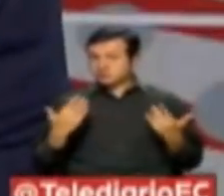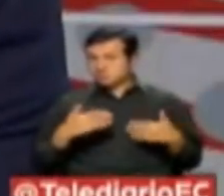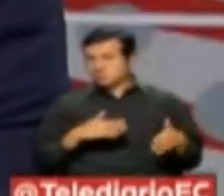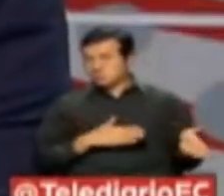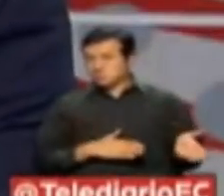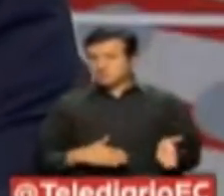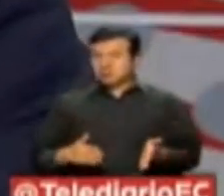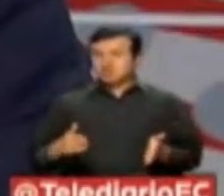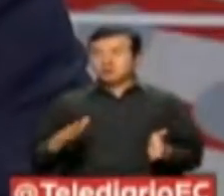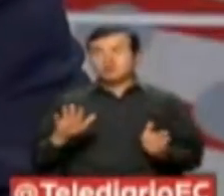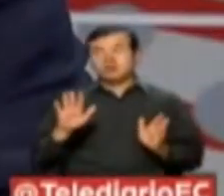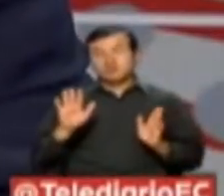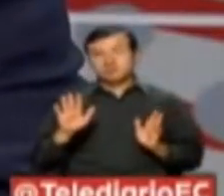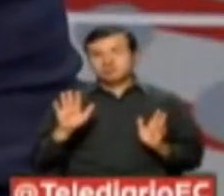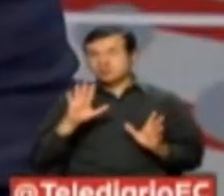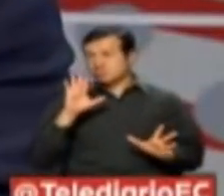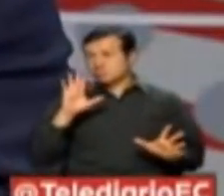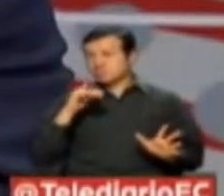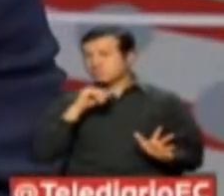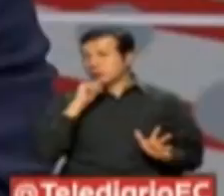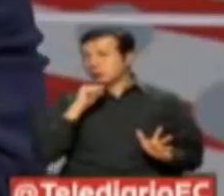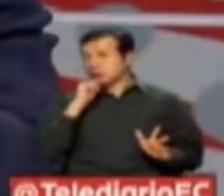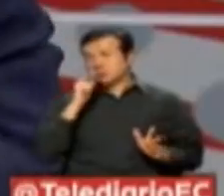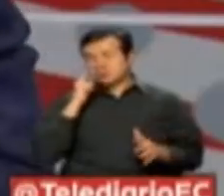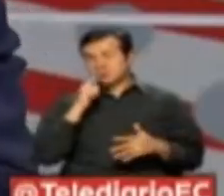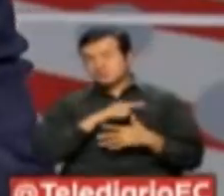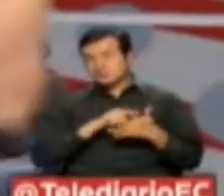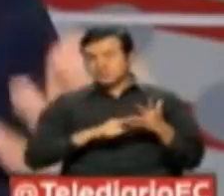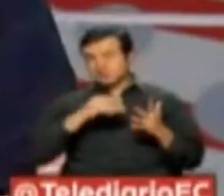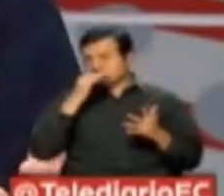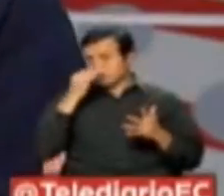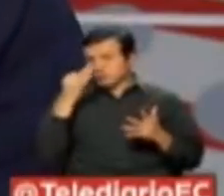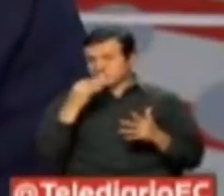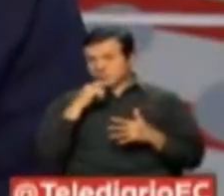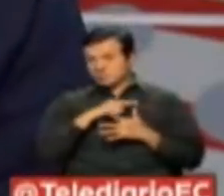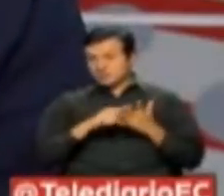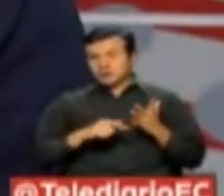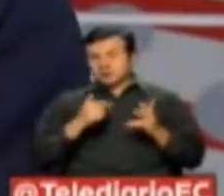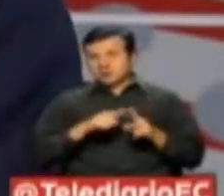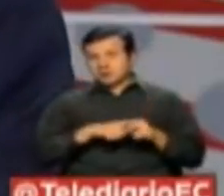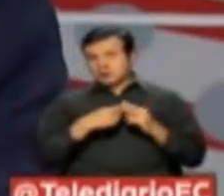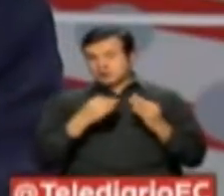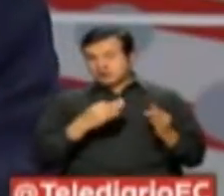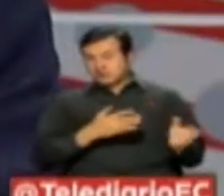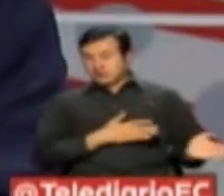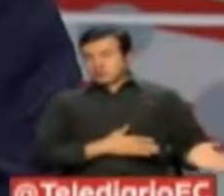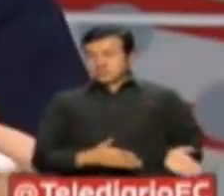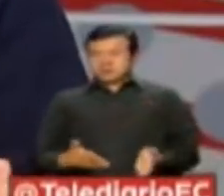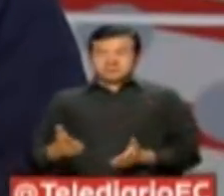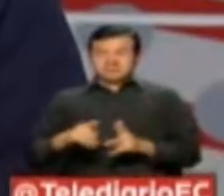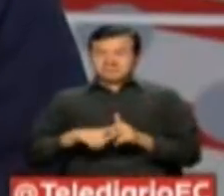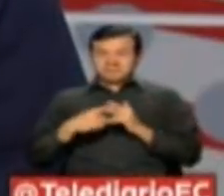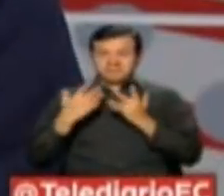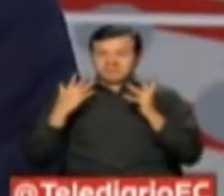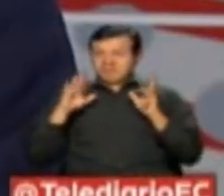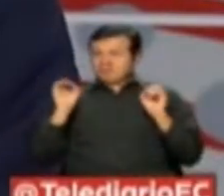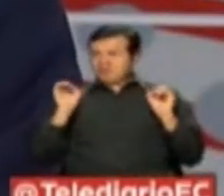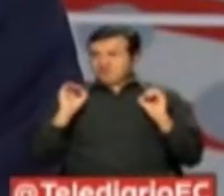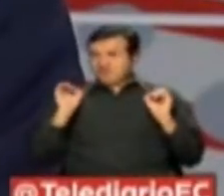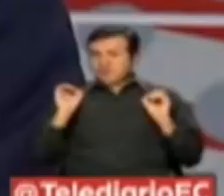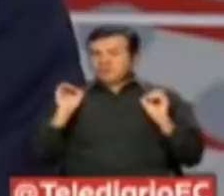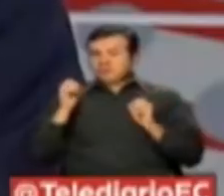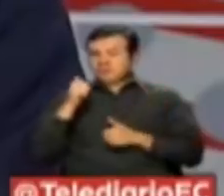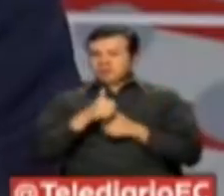aparecer aunque no son todavía oficial y uno no se ha iniciado oficialmente en la competencia